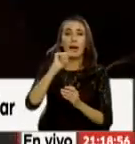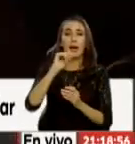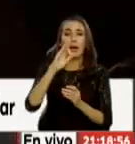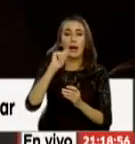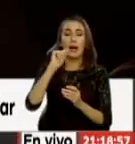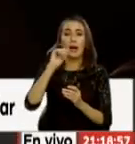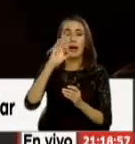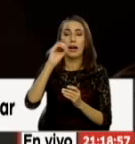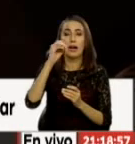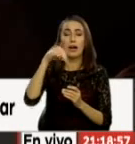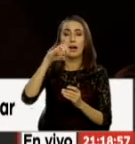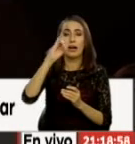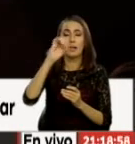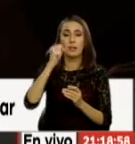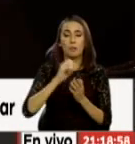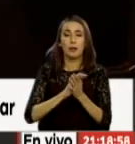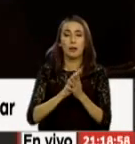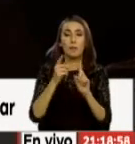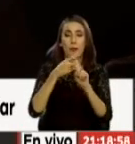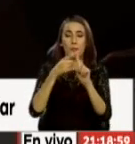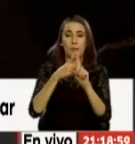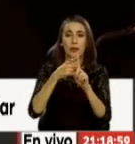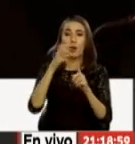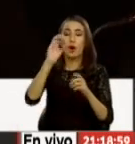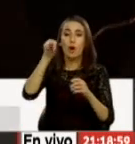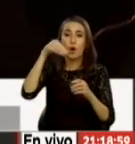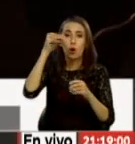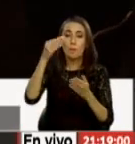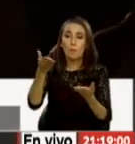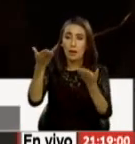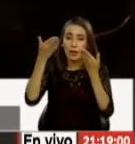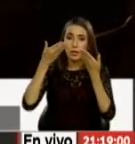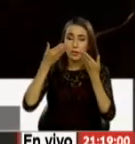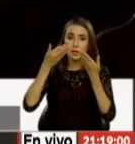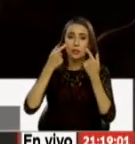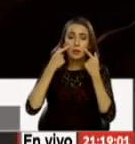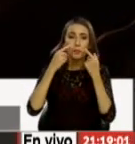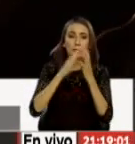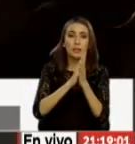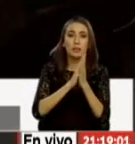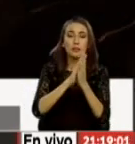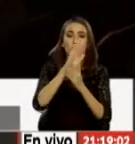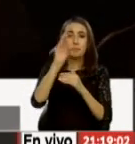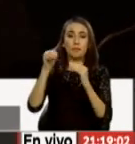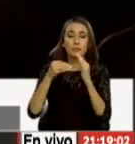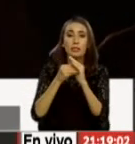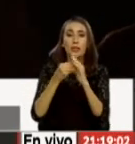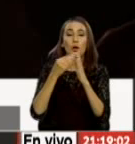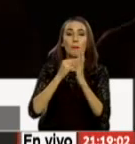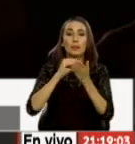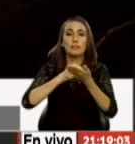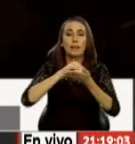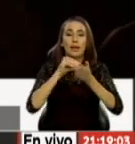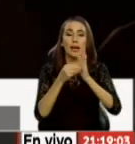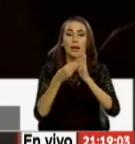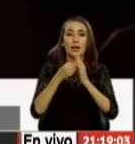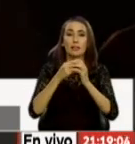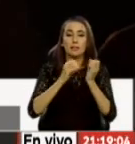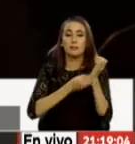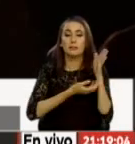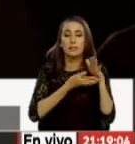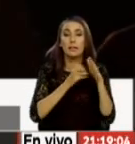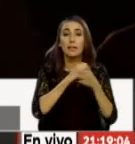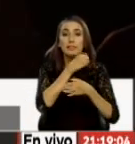un lápiz de color pequeño, un lápiz, un marcador, saca a la niña más grande y le comienza a tocar las partes con el lápiz. Hace caer el lápiz a